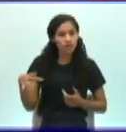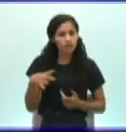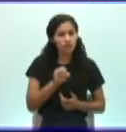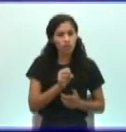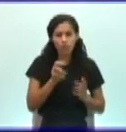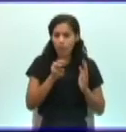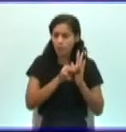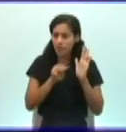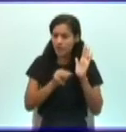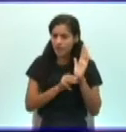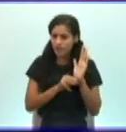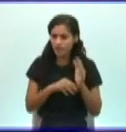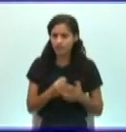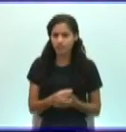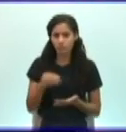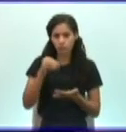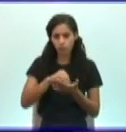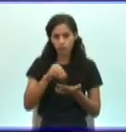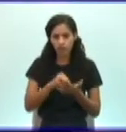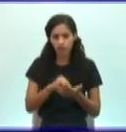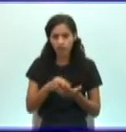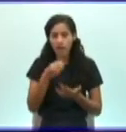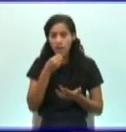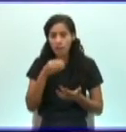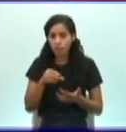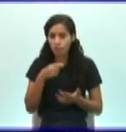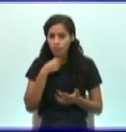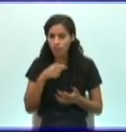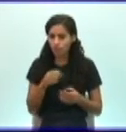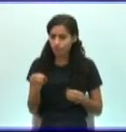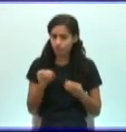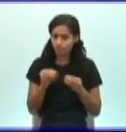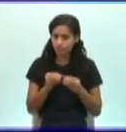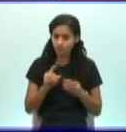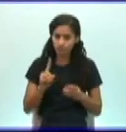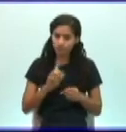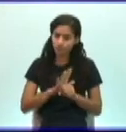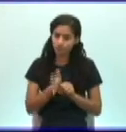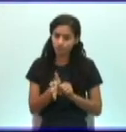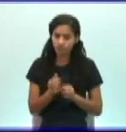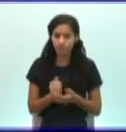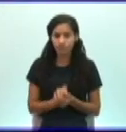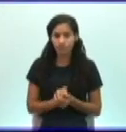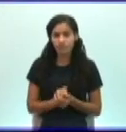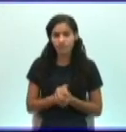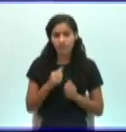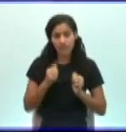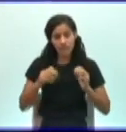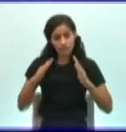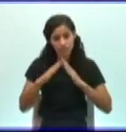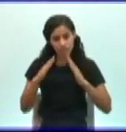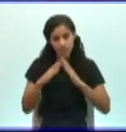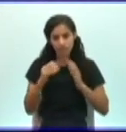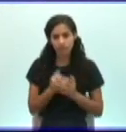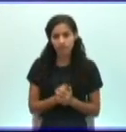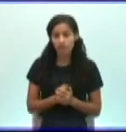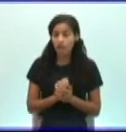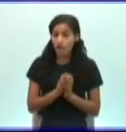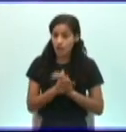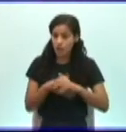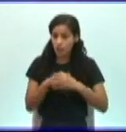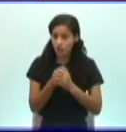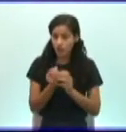las medidas necesarias para evitar el contagio con la enfermedad. Manténganse en casa,